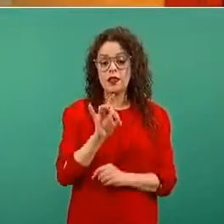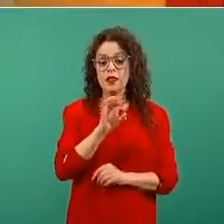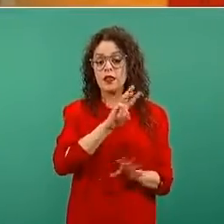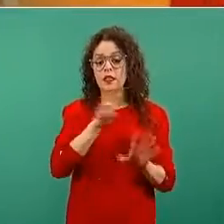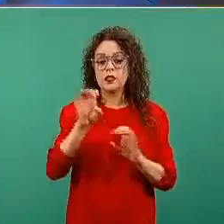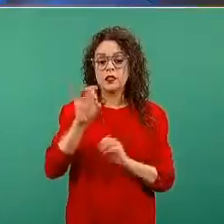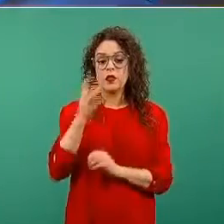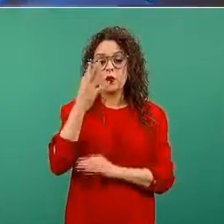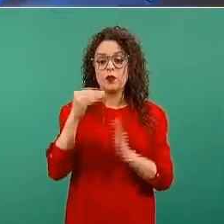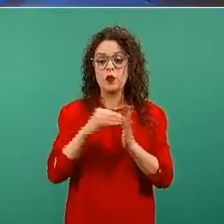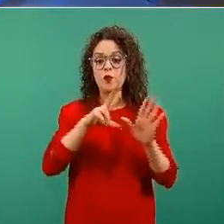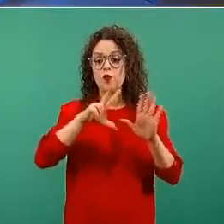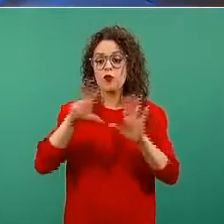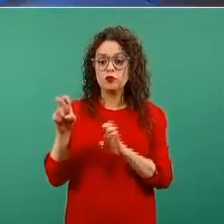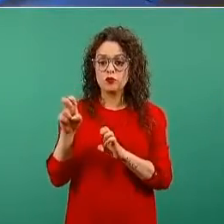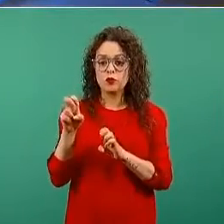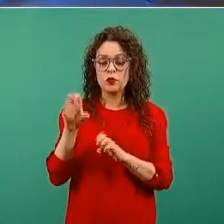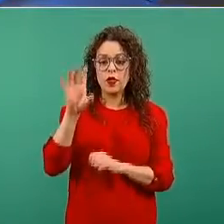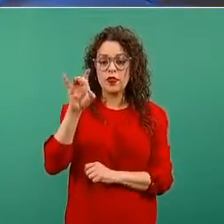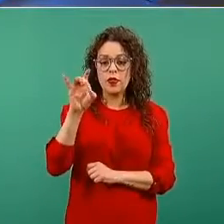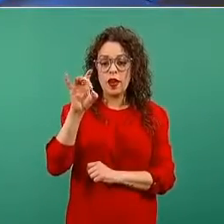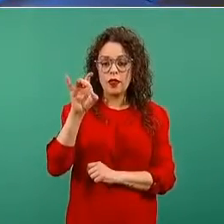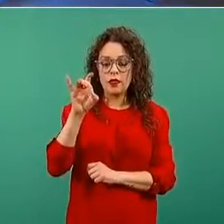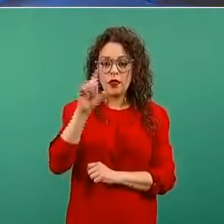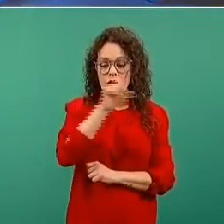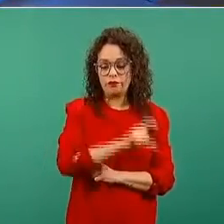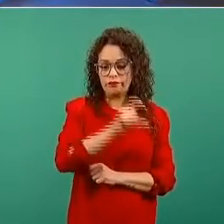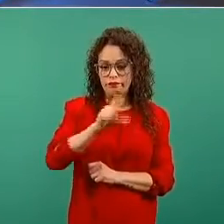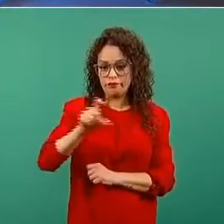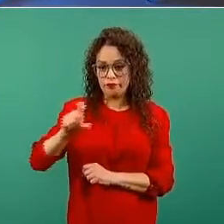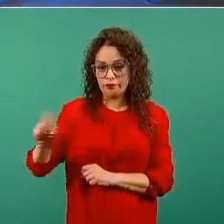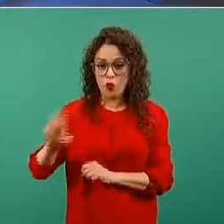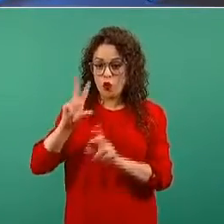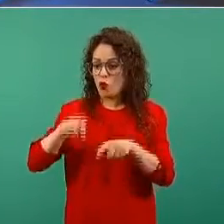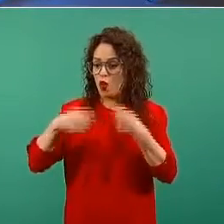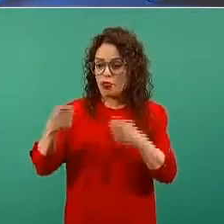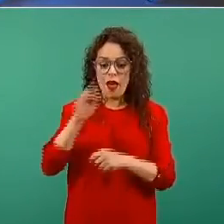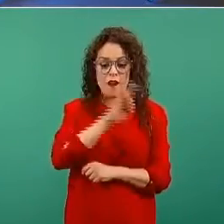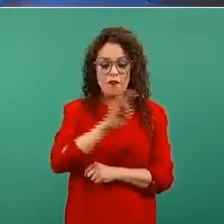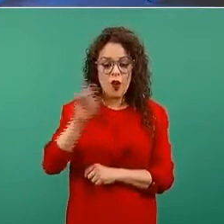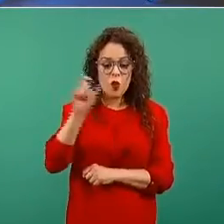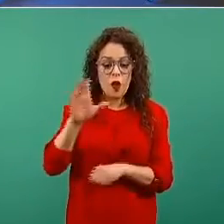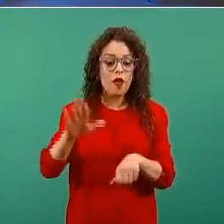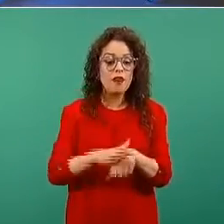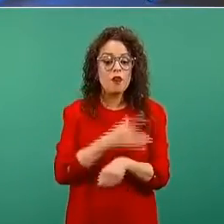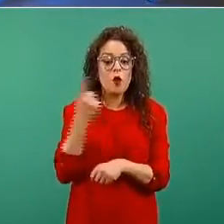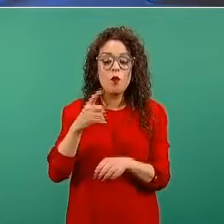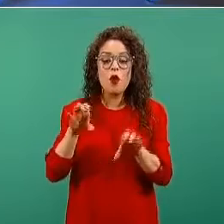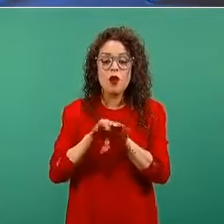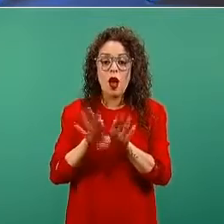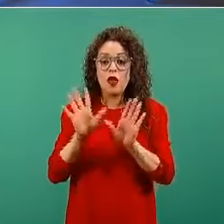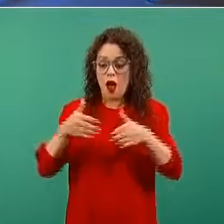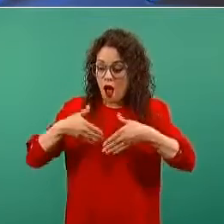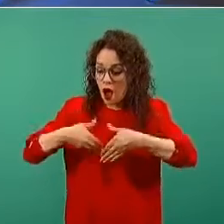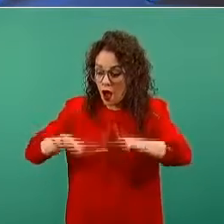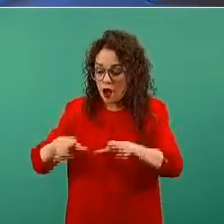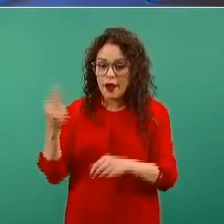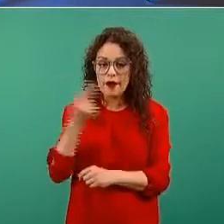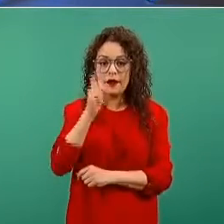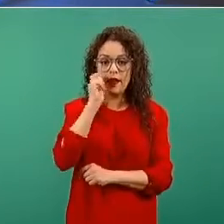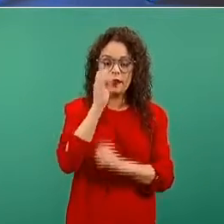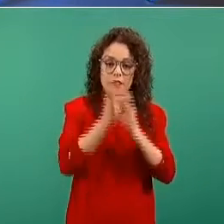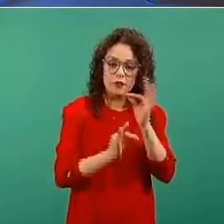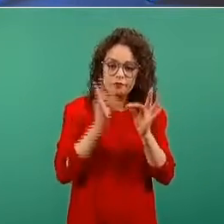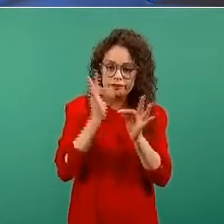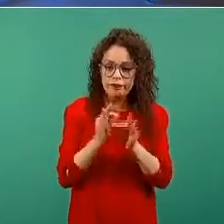434.830 dosis. No se había precisado la fecha porque la liberación finalmente depende de que se complete